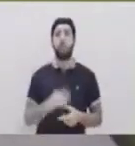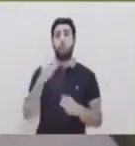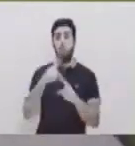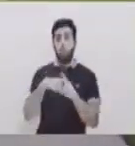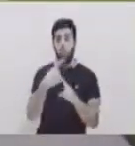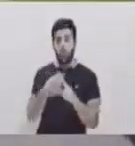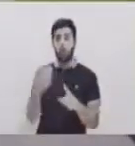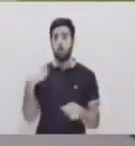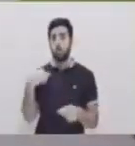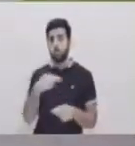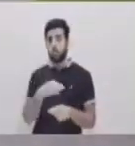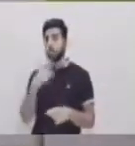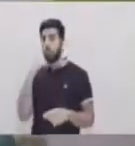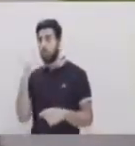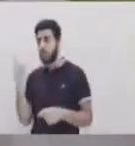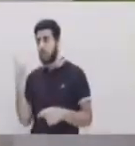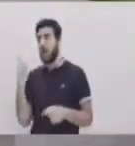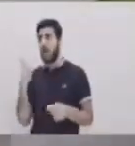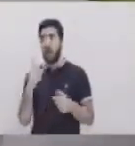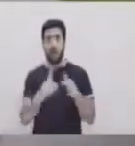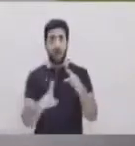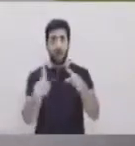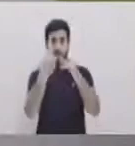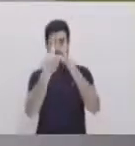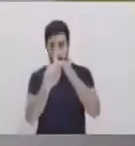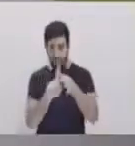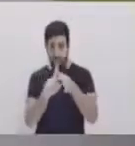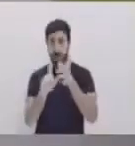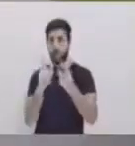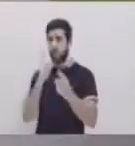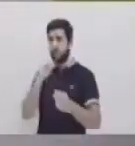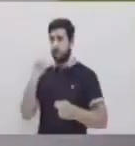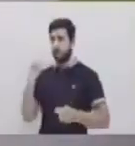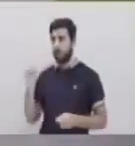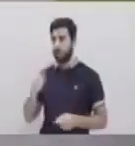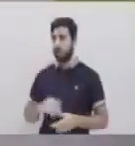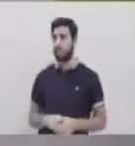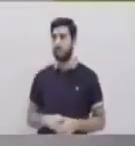Porque cuando nosotros lo coloquemos ya en nuestra vela,